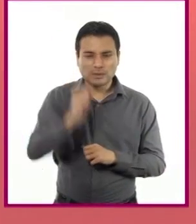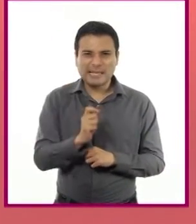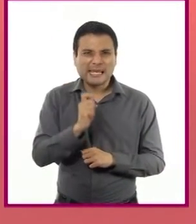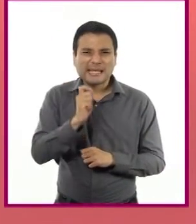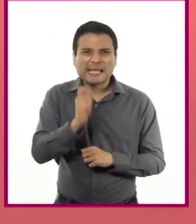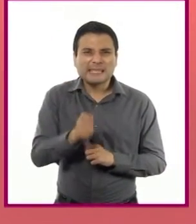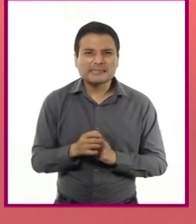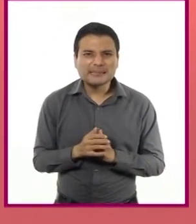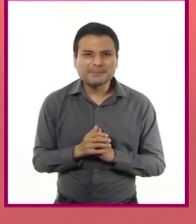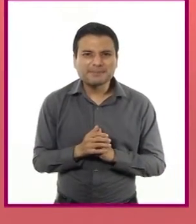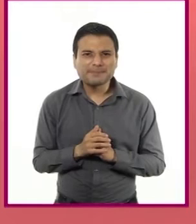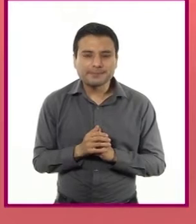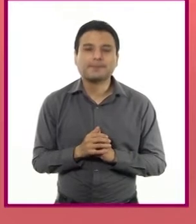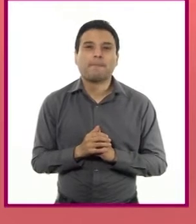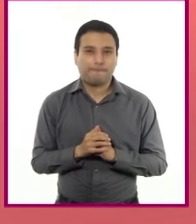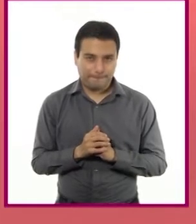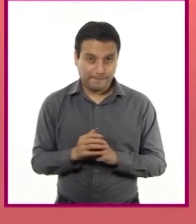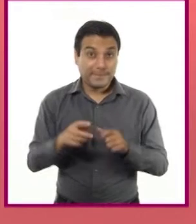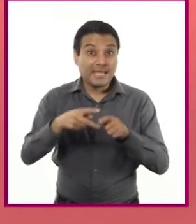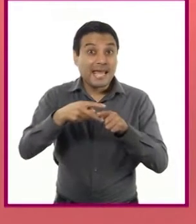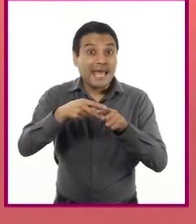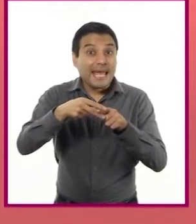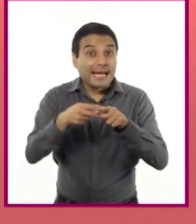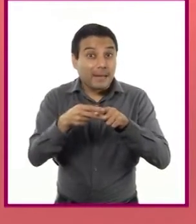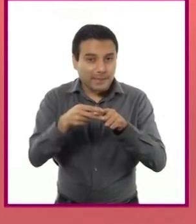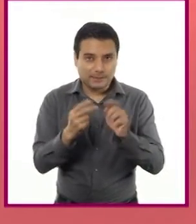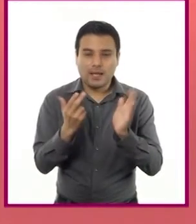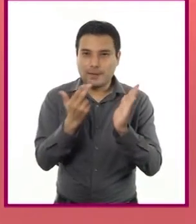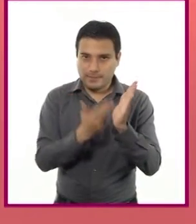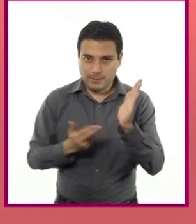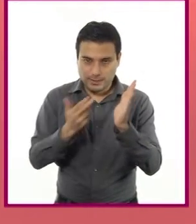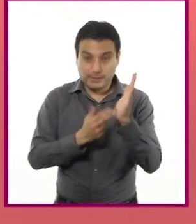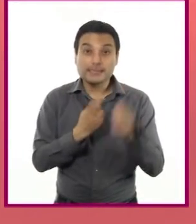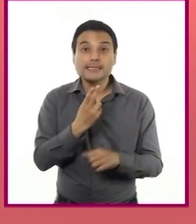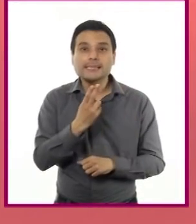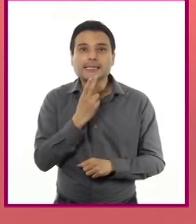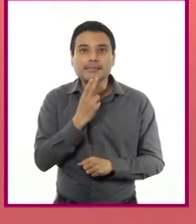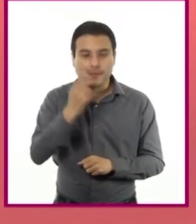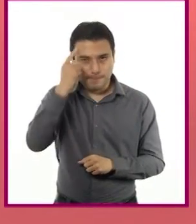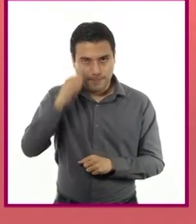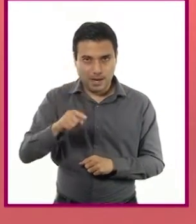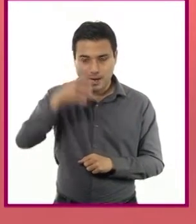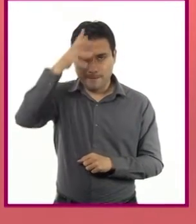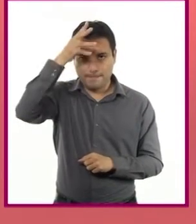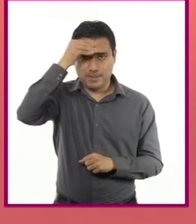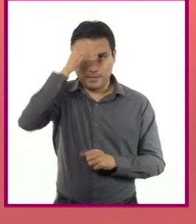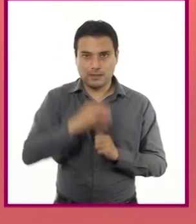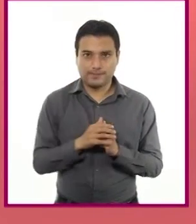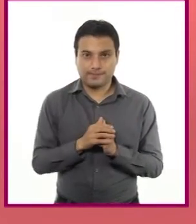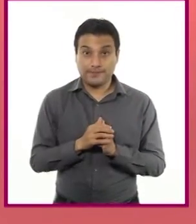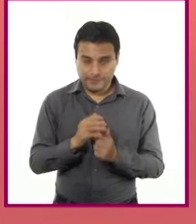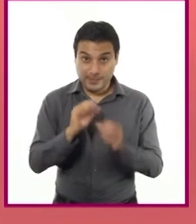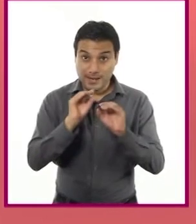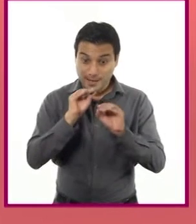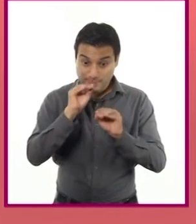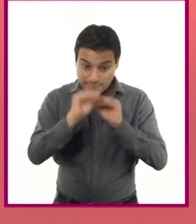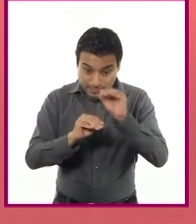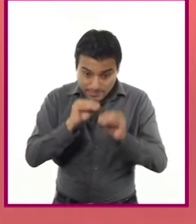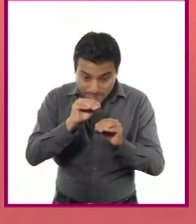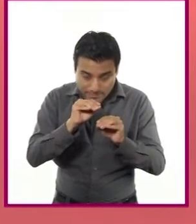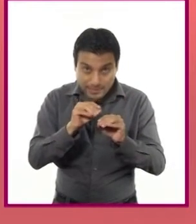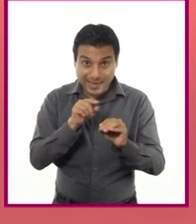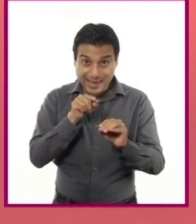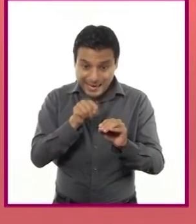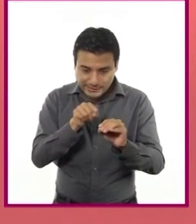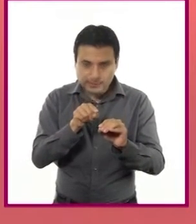una herramienta que ayuda en el proceso de aprendizaje, ya que establece de manera visual la organización de las